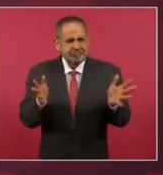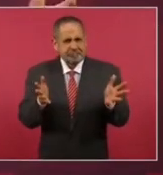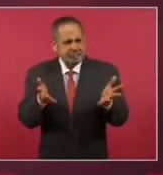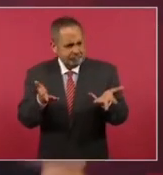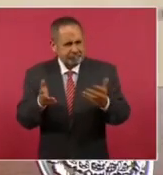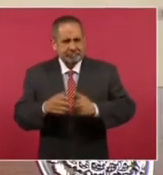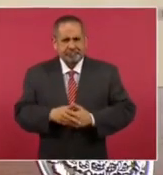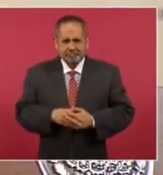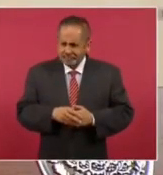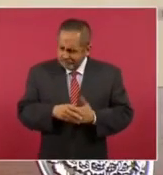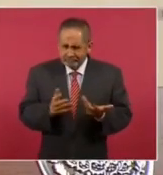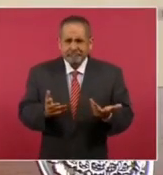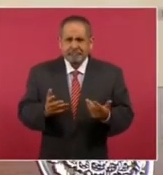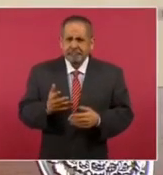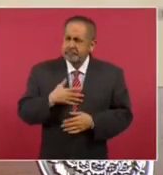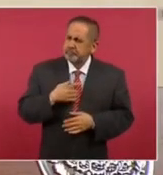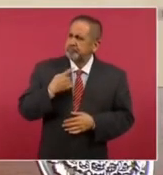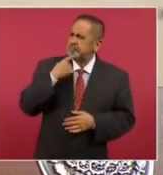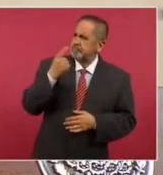con claridad.